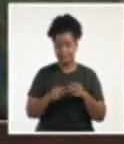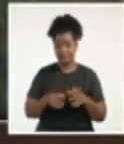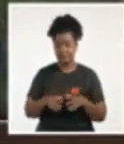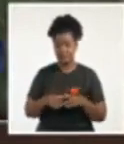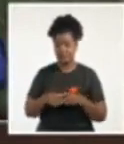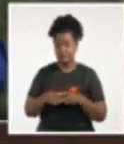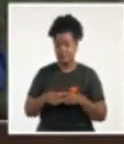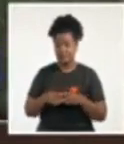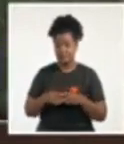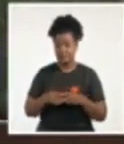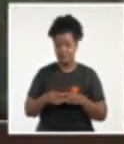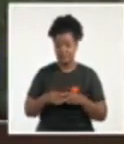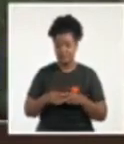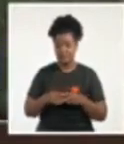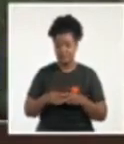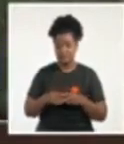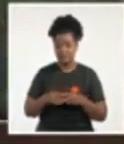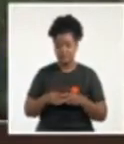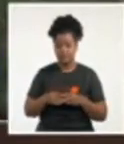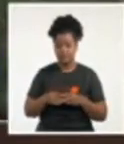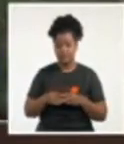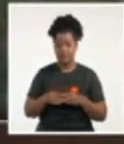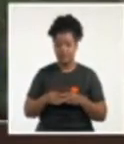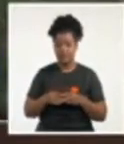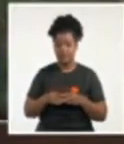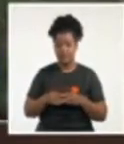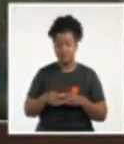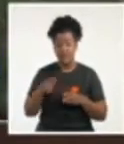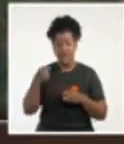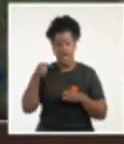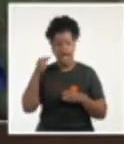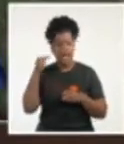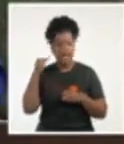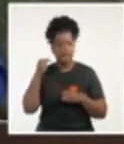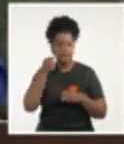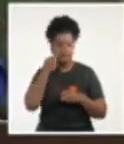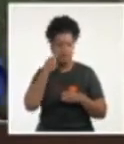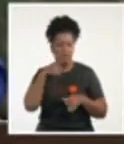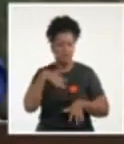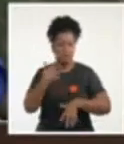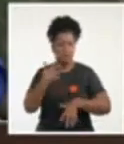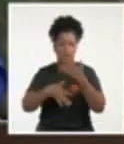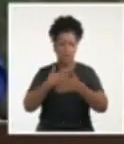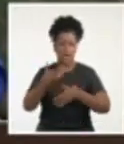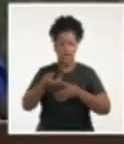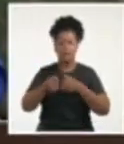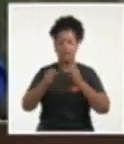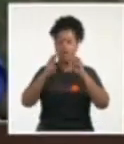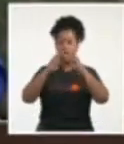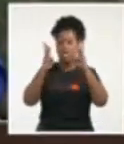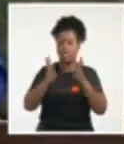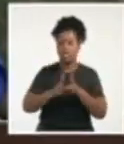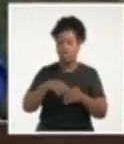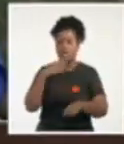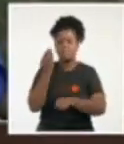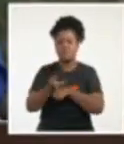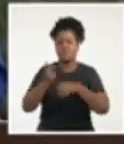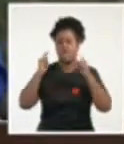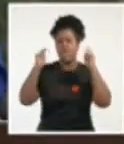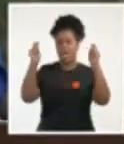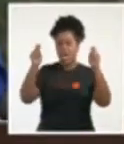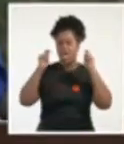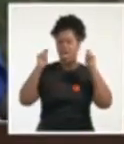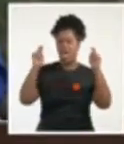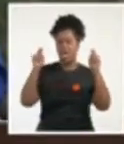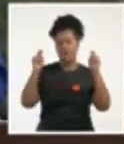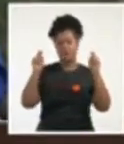ayer vimos delincuentes, ayer la actitud, eso de respuesta, de manifestaciones pacíficas. Yo lo he dicho, nosotros tenemos miles